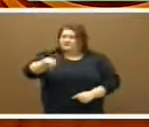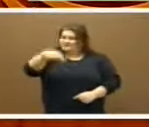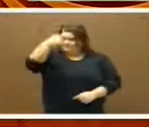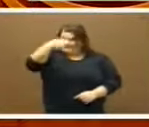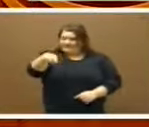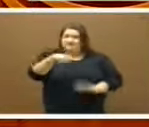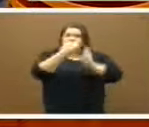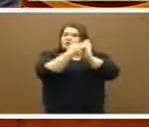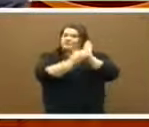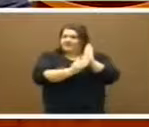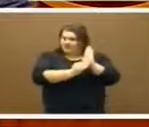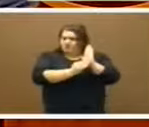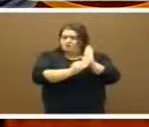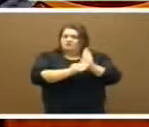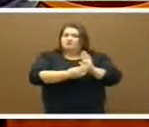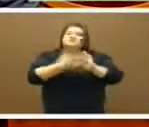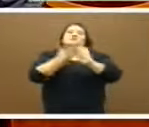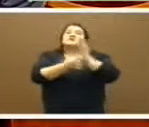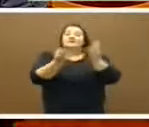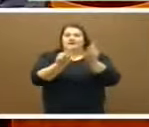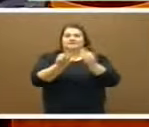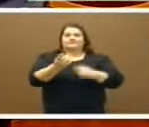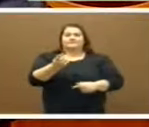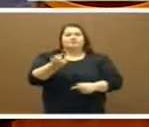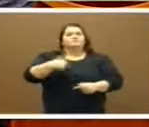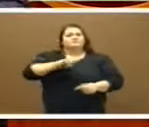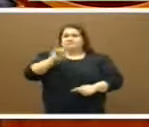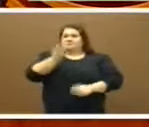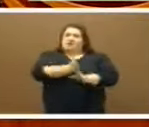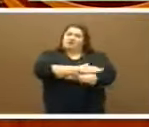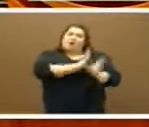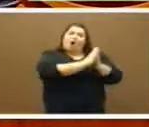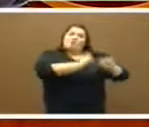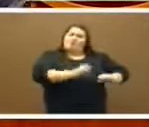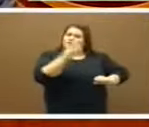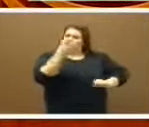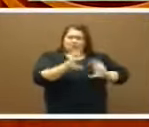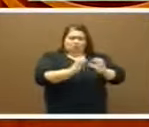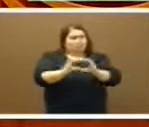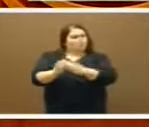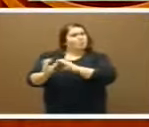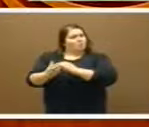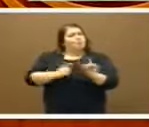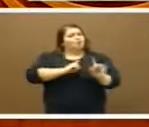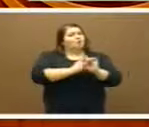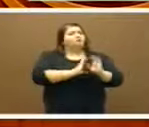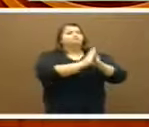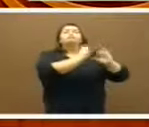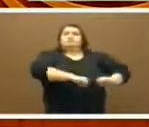modificación que se ha hecho consiste en cargarse un acuerdo a lo que habían llegado los tres grupos que estaban en la oposición?